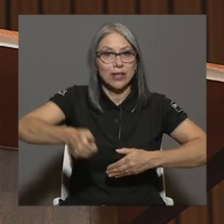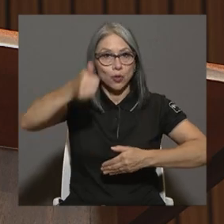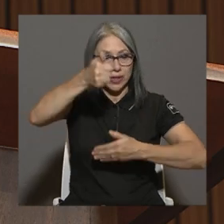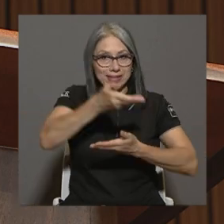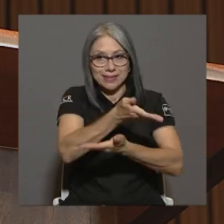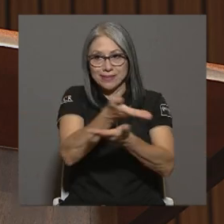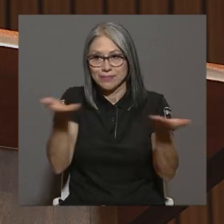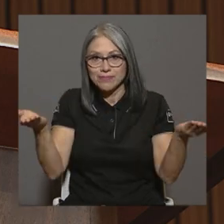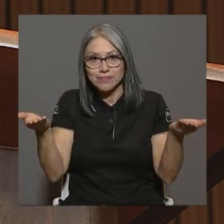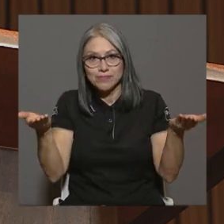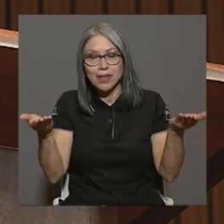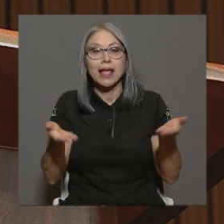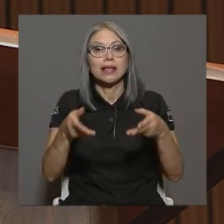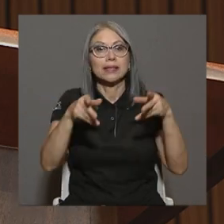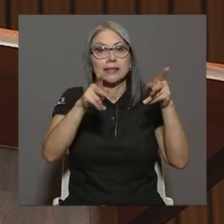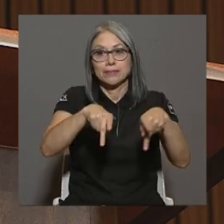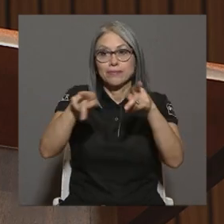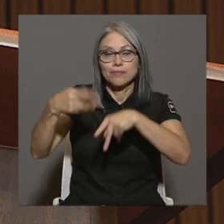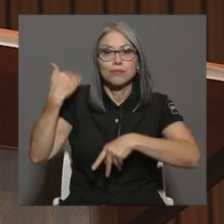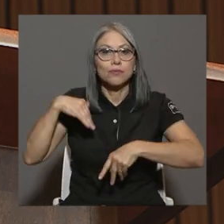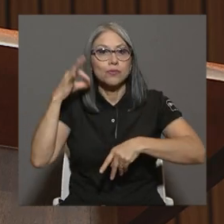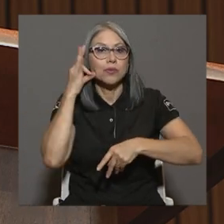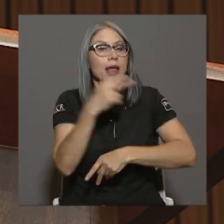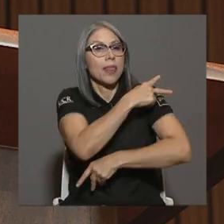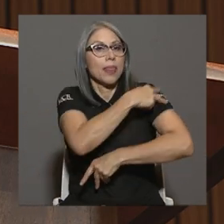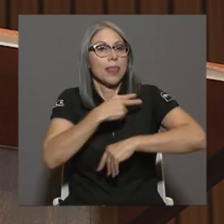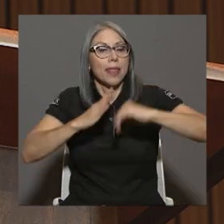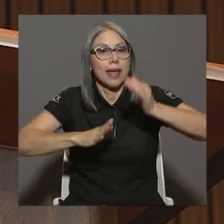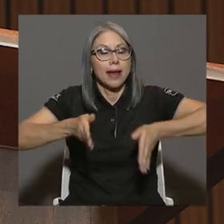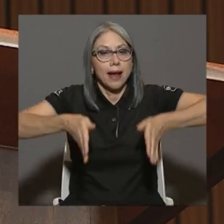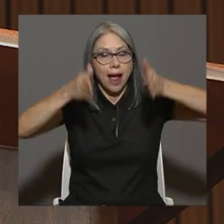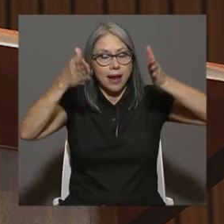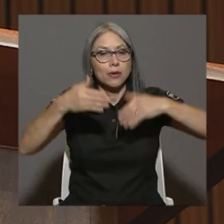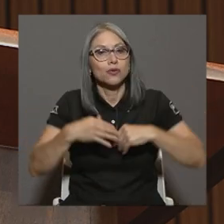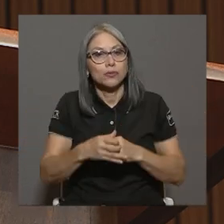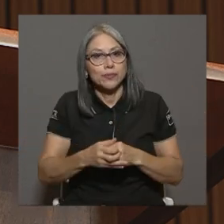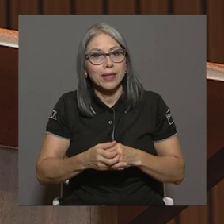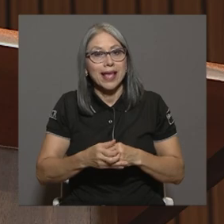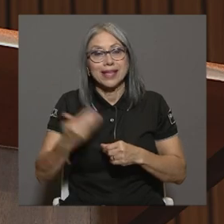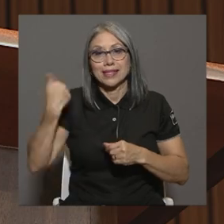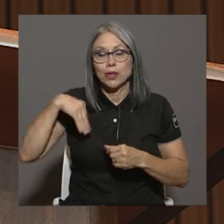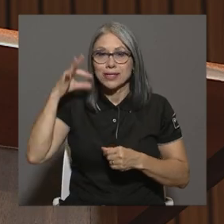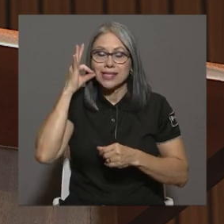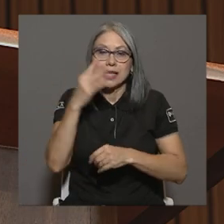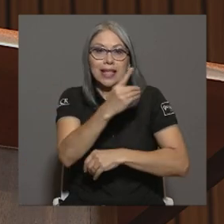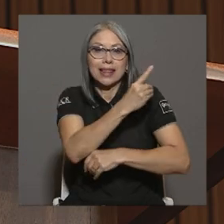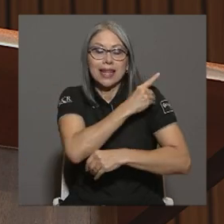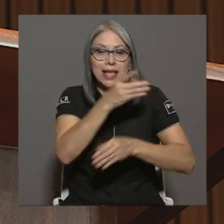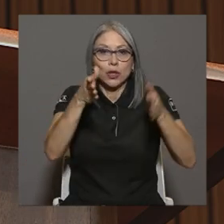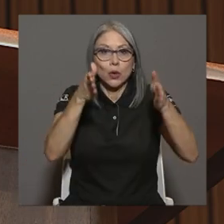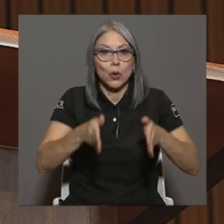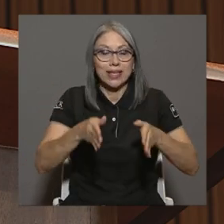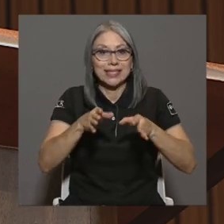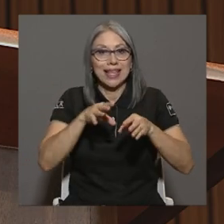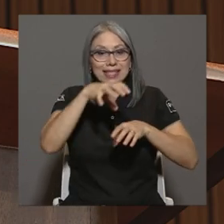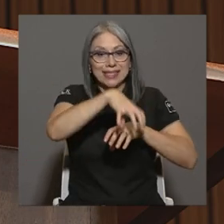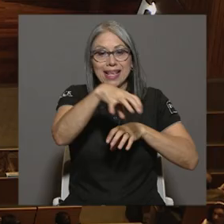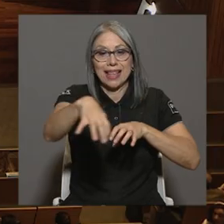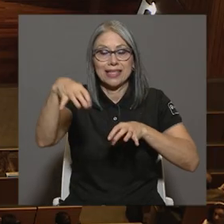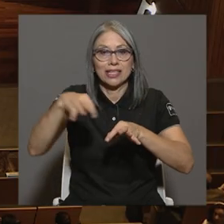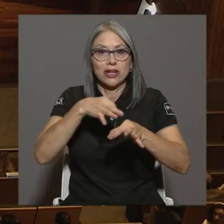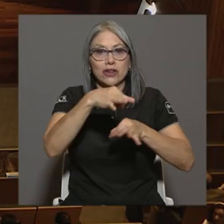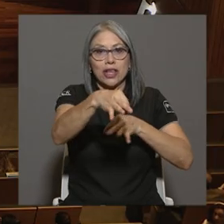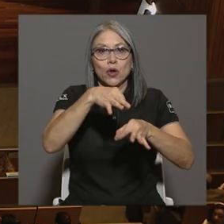vicerrectoras, señoras y señores decanos, decanas, señoras y señores directores de sedes regionales,